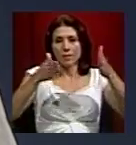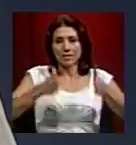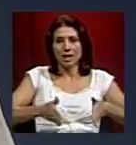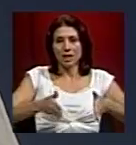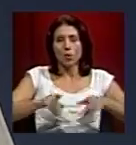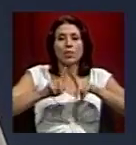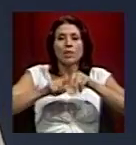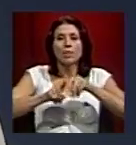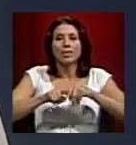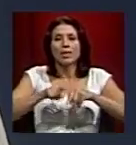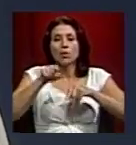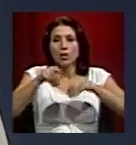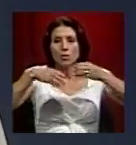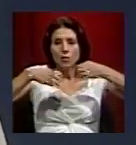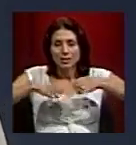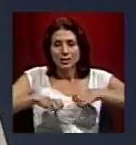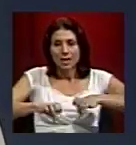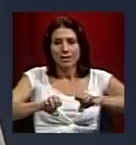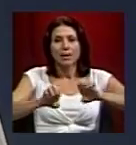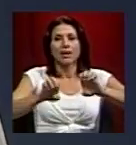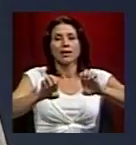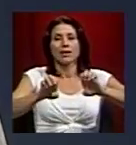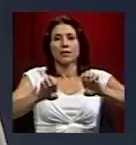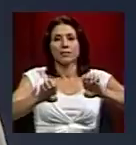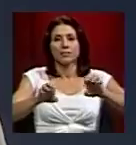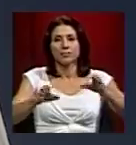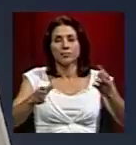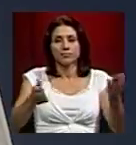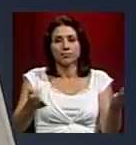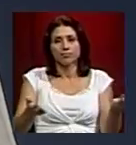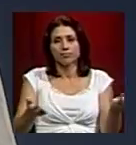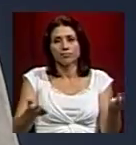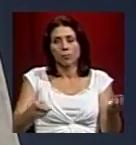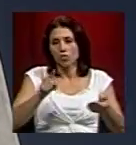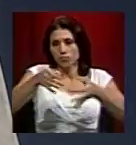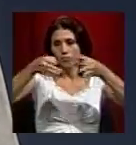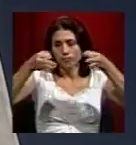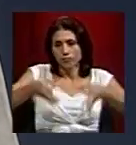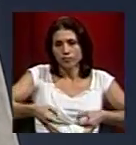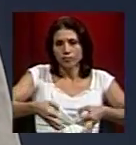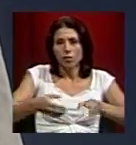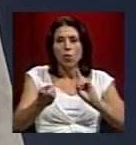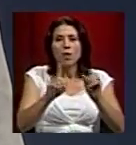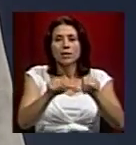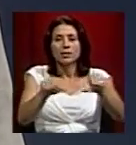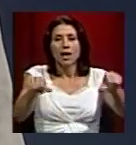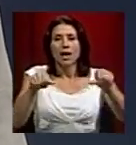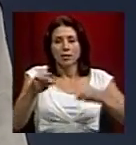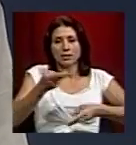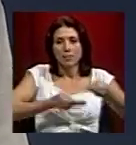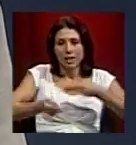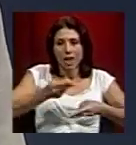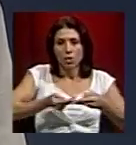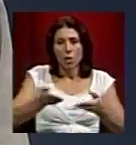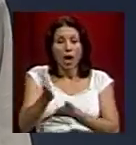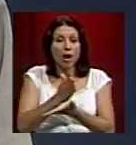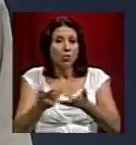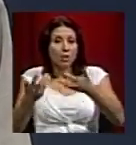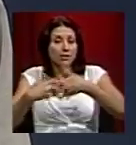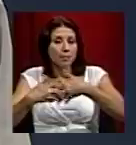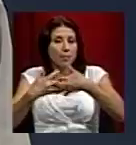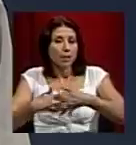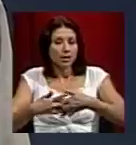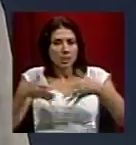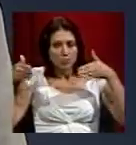dependiendo de tu estrategia que hablábamos anteriormente, ¿verdad? Pues definís tus segmentos de mercado. Algunas empresas se dedican al segmento alto